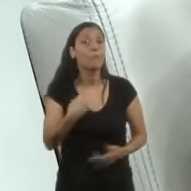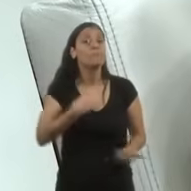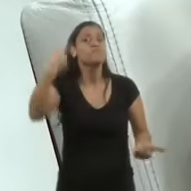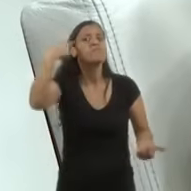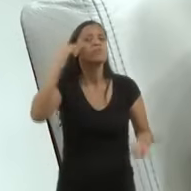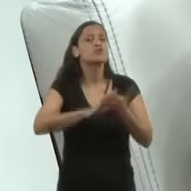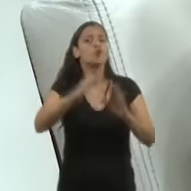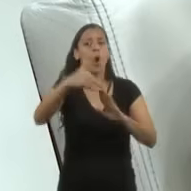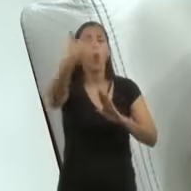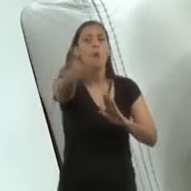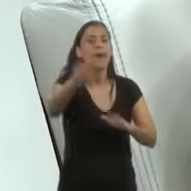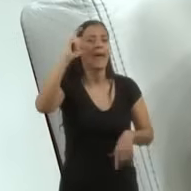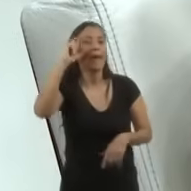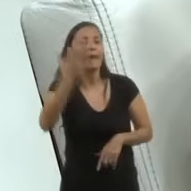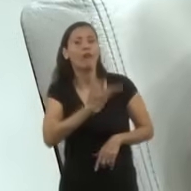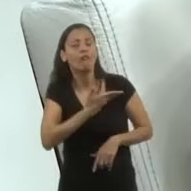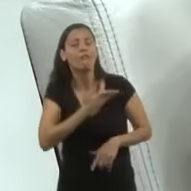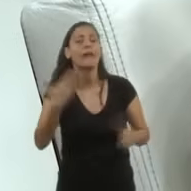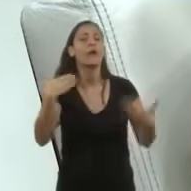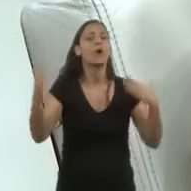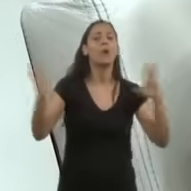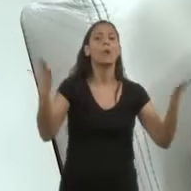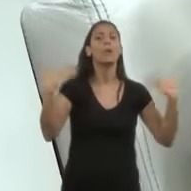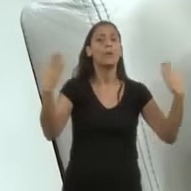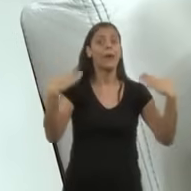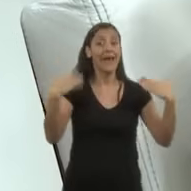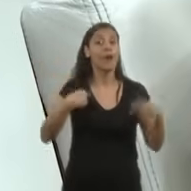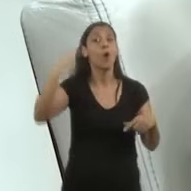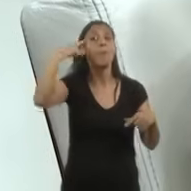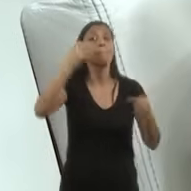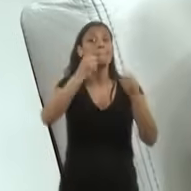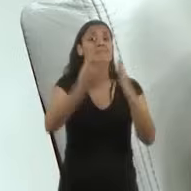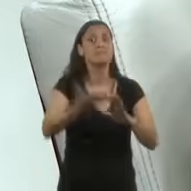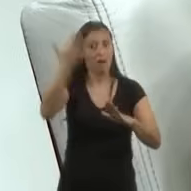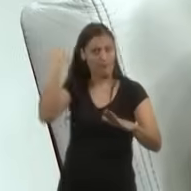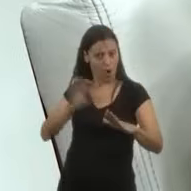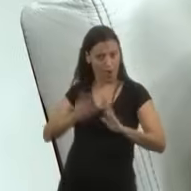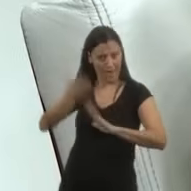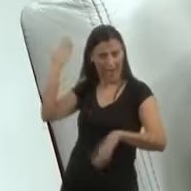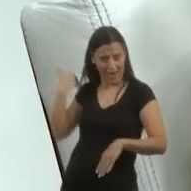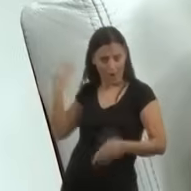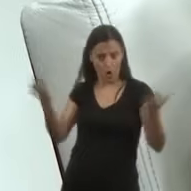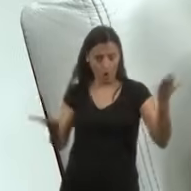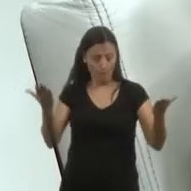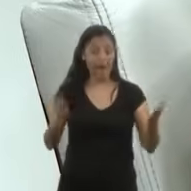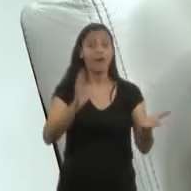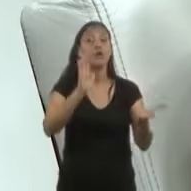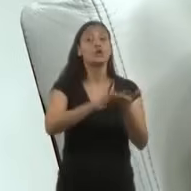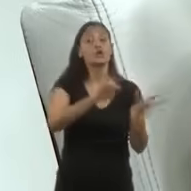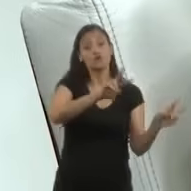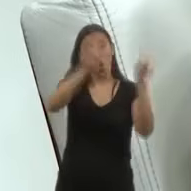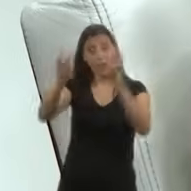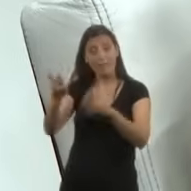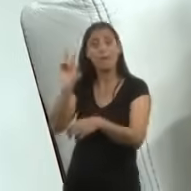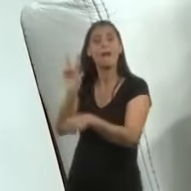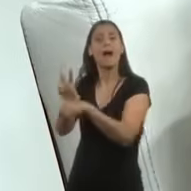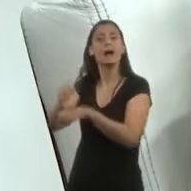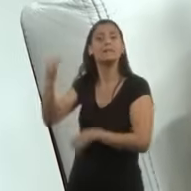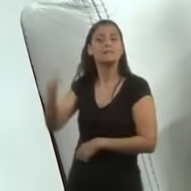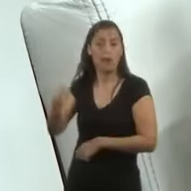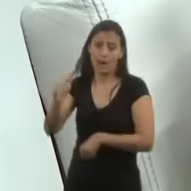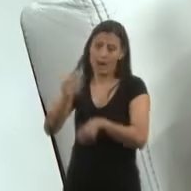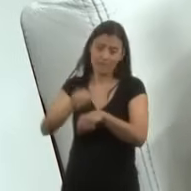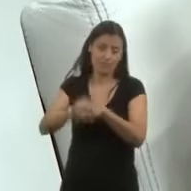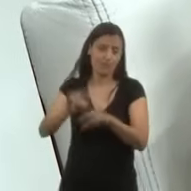va a dar algún incentivo si cree que los números van a ser superadores respecto a años anteriores Y respecto a seguridad que es responsabilidad de la